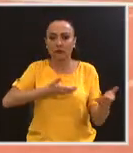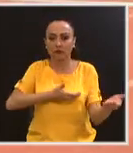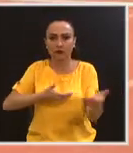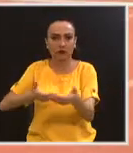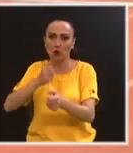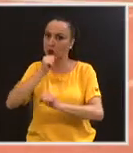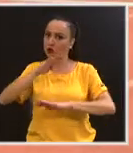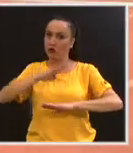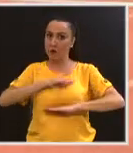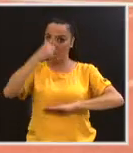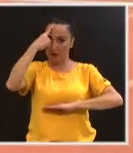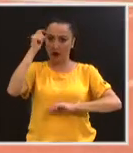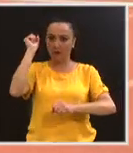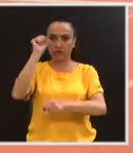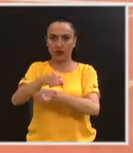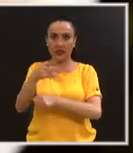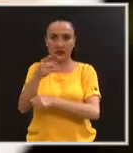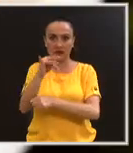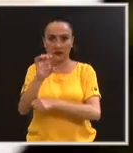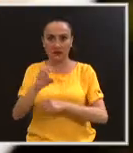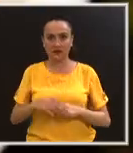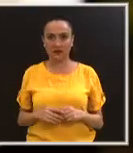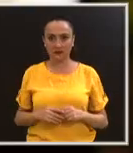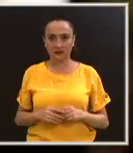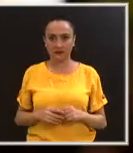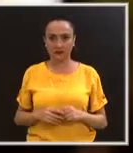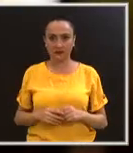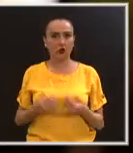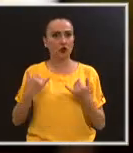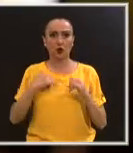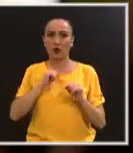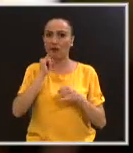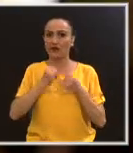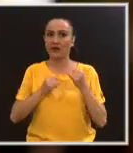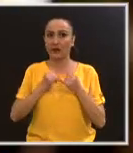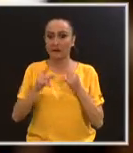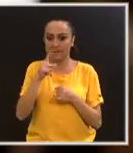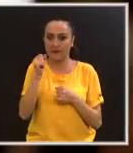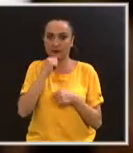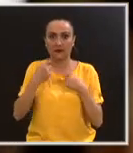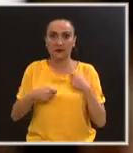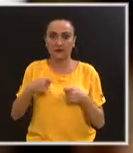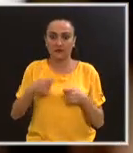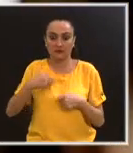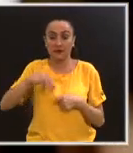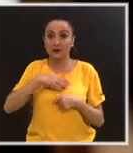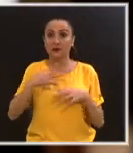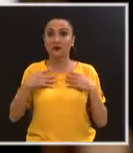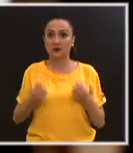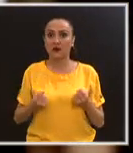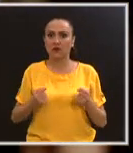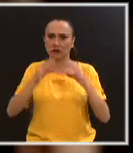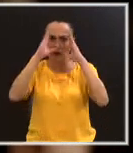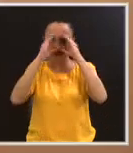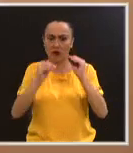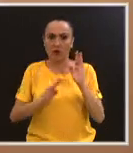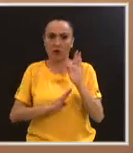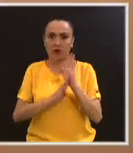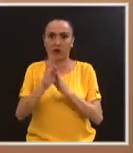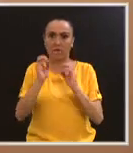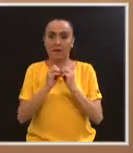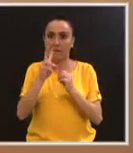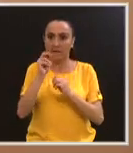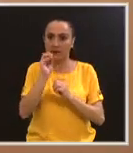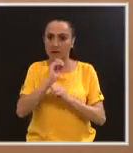es suficiente para ganarle la carrera al deng aún no ha finalizado el mes de septiembre y el Ministerio de salud reporta un incremento